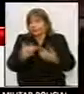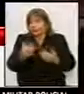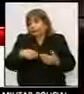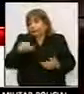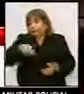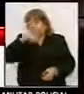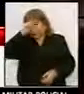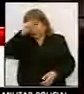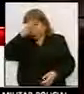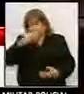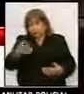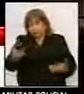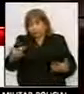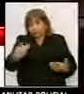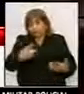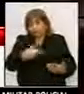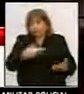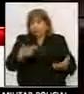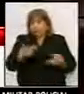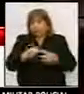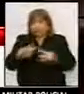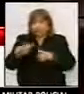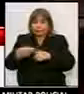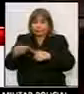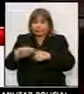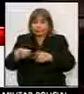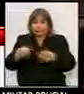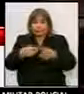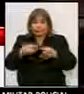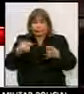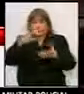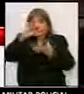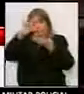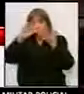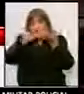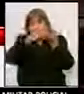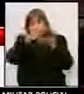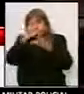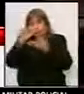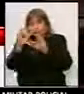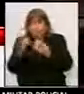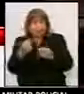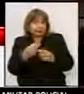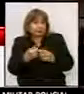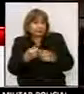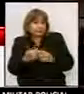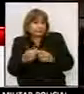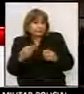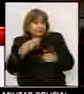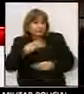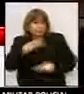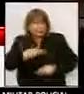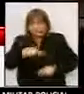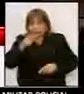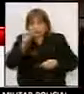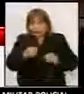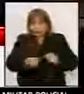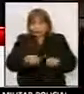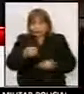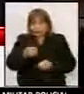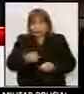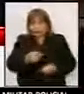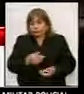como el nuestro, donde hay una serie de factores climáticos, una serie de factores humanos, me refiero al